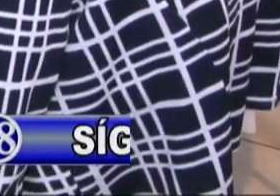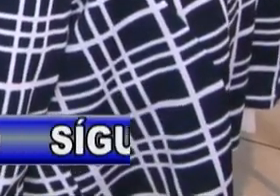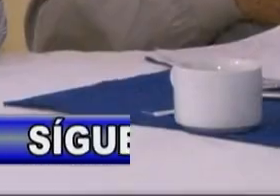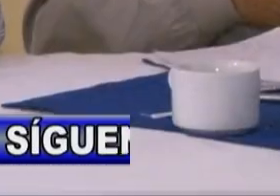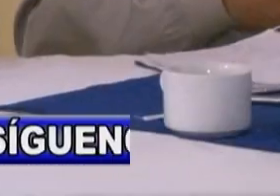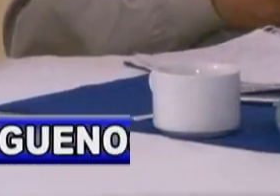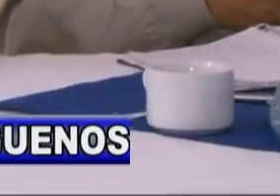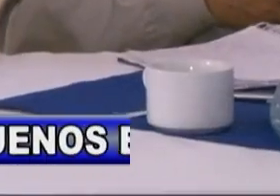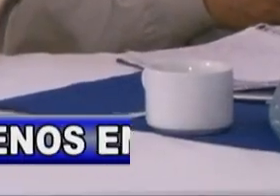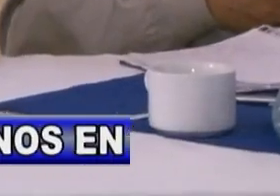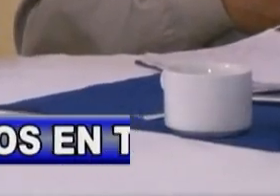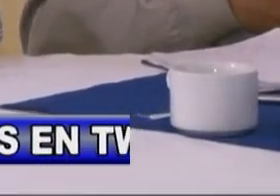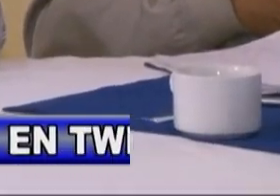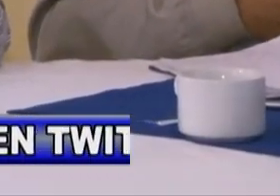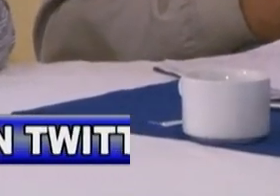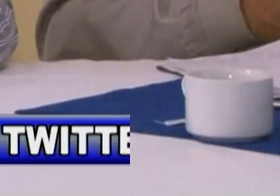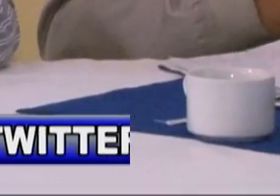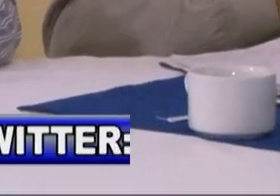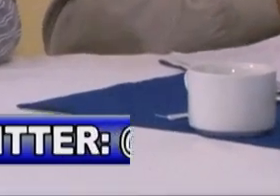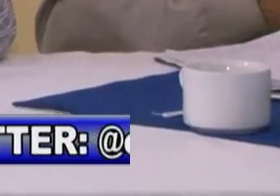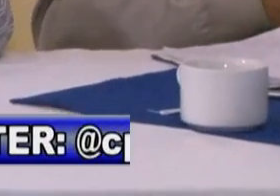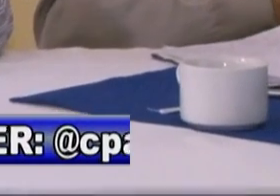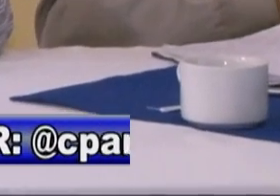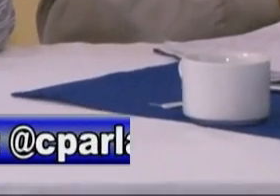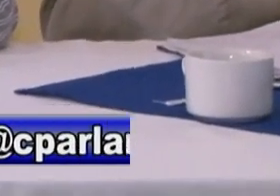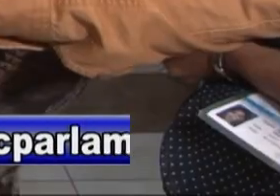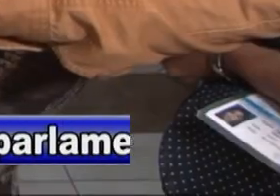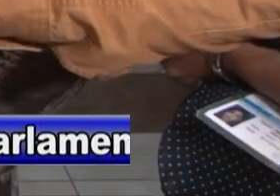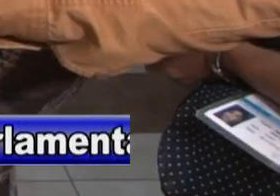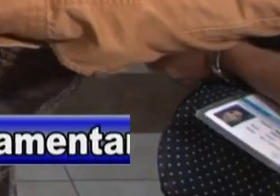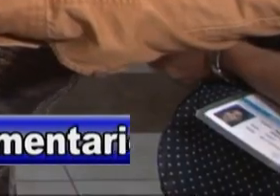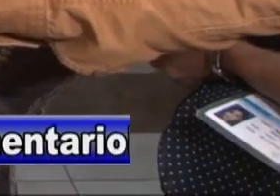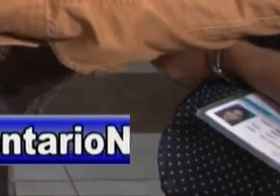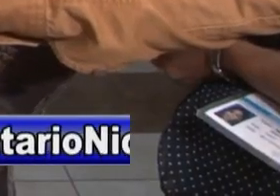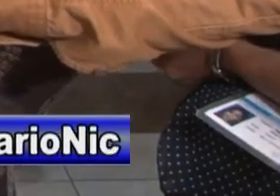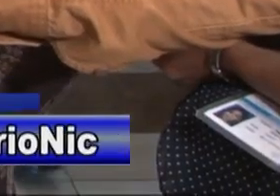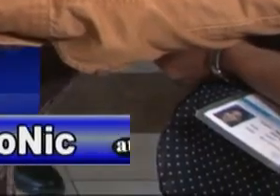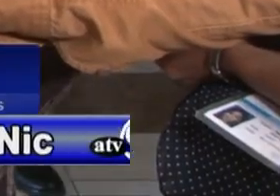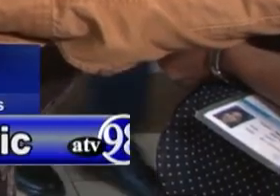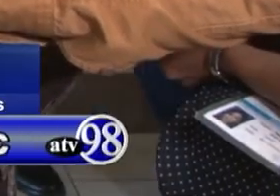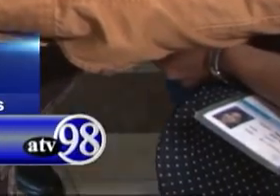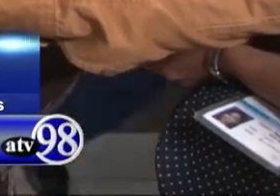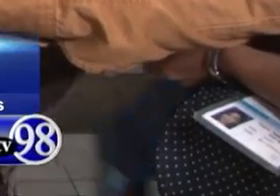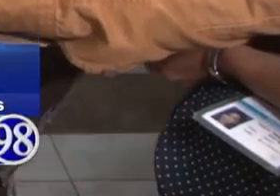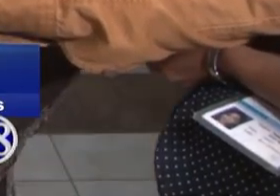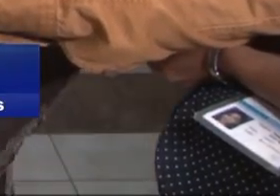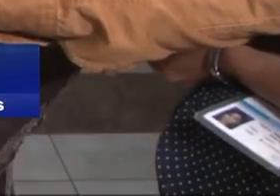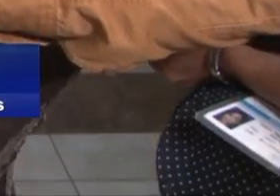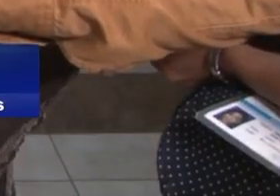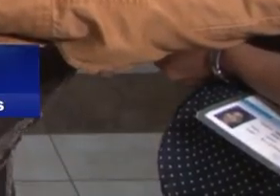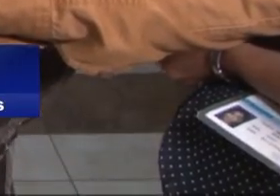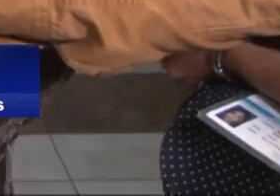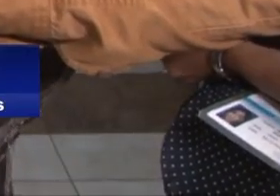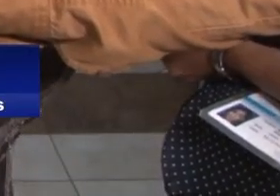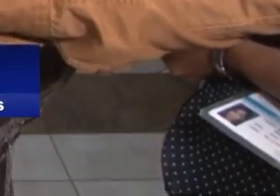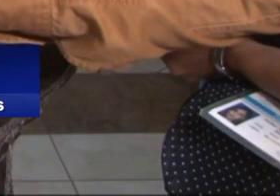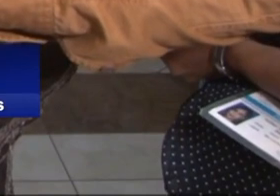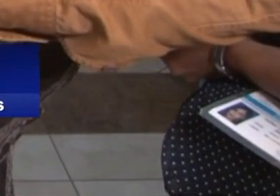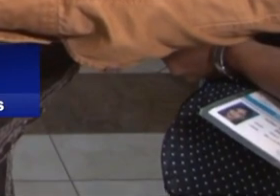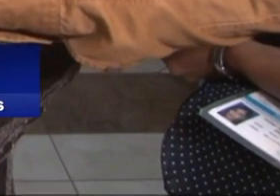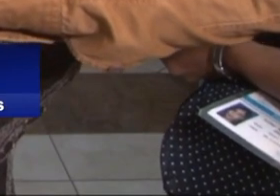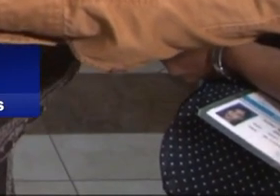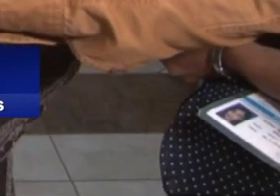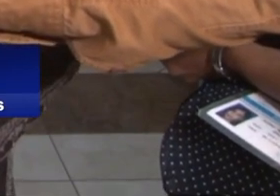los 33 países de América Latina y el Caribe. Se considera que es un esfuerzo más que debemos de